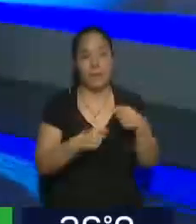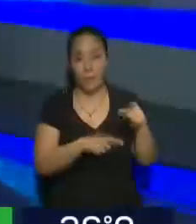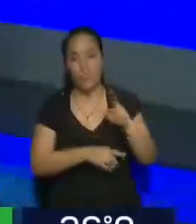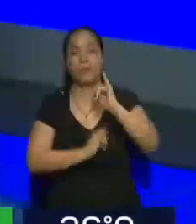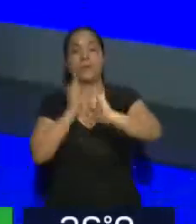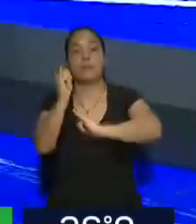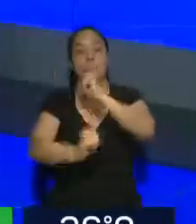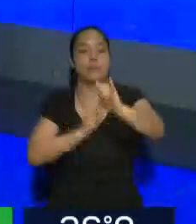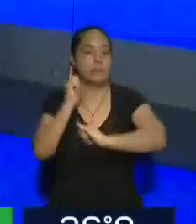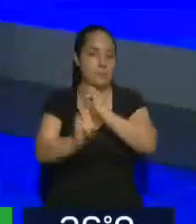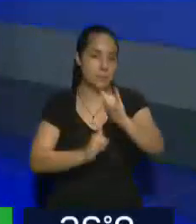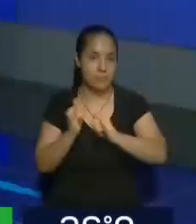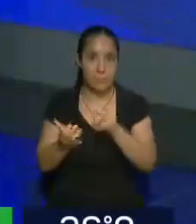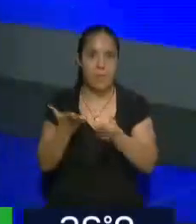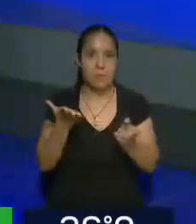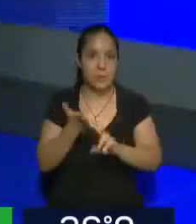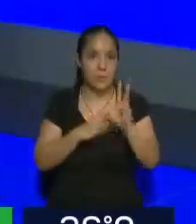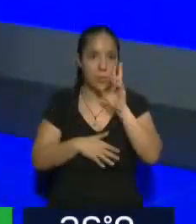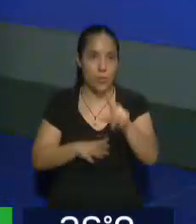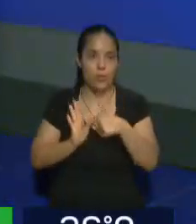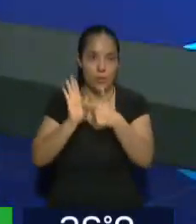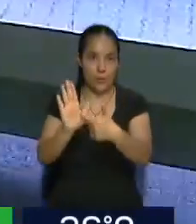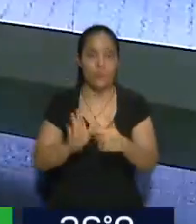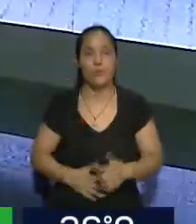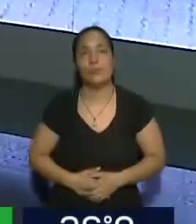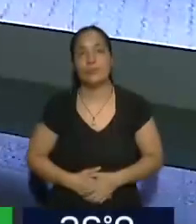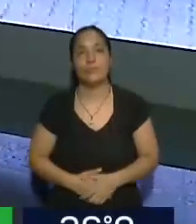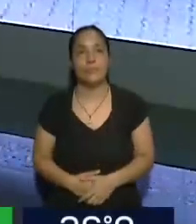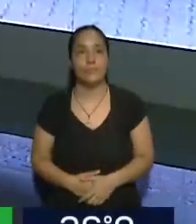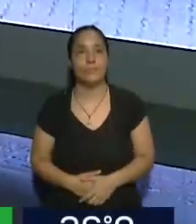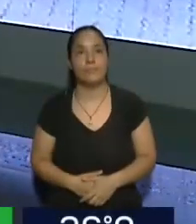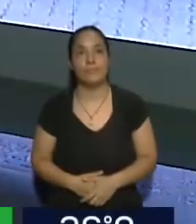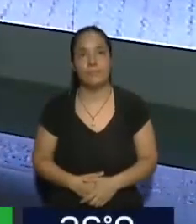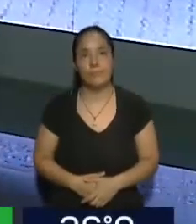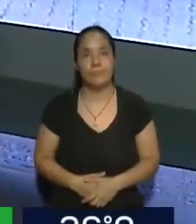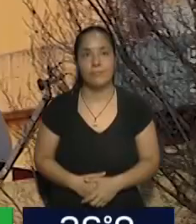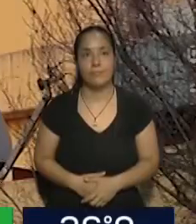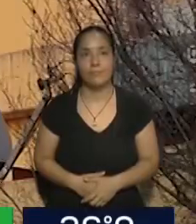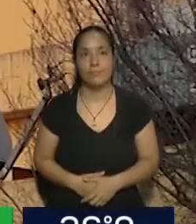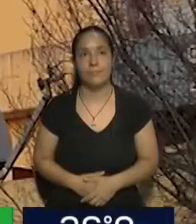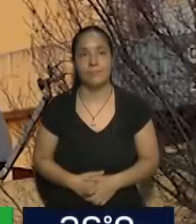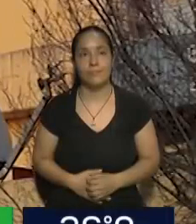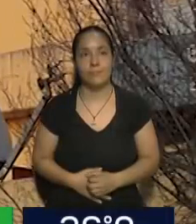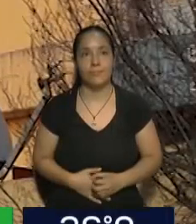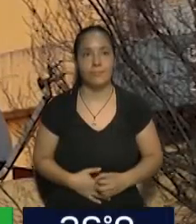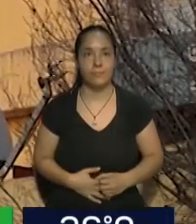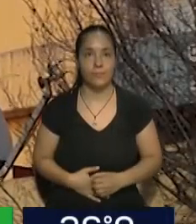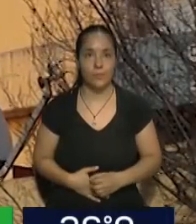parece, vamos a repasarlos en el siguiente informe. Por supuesto.